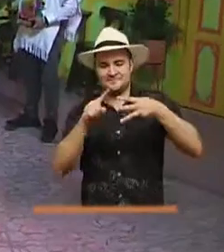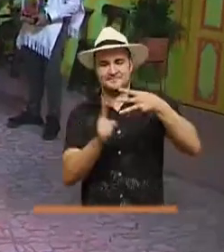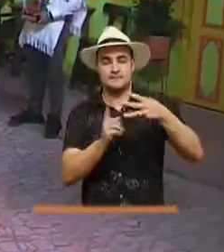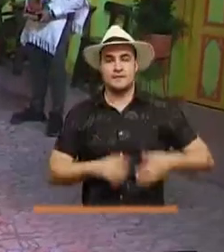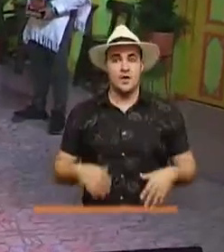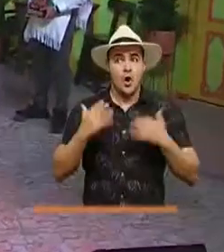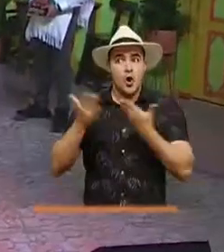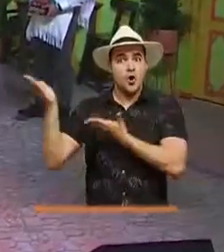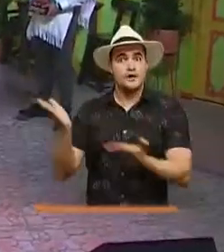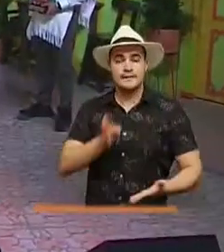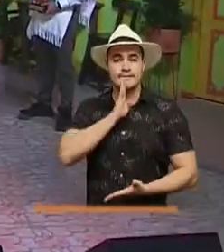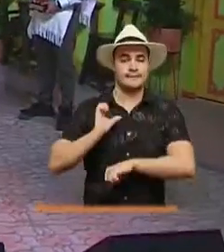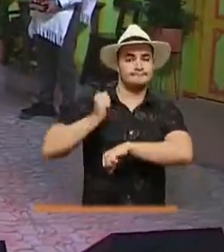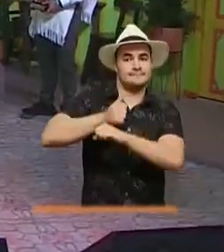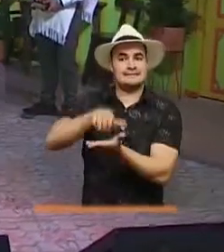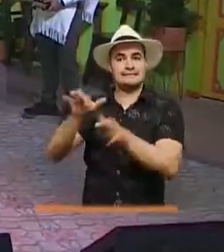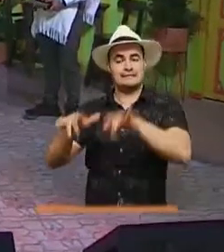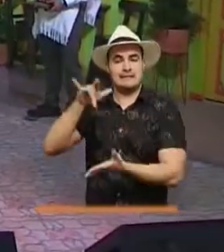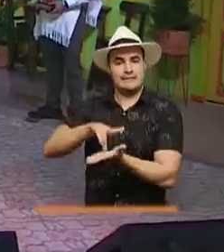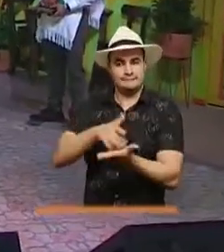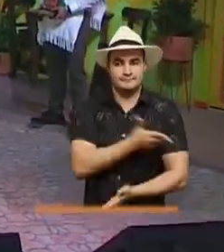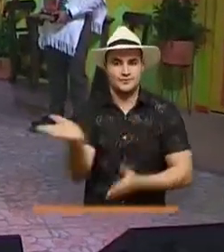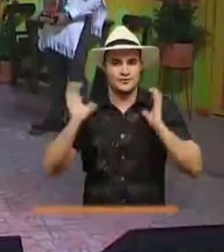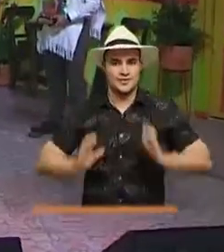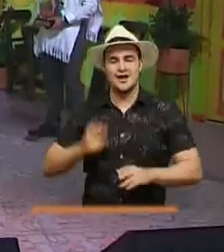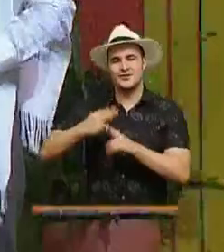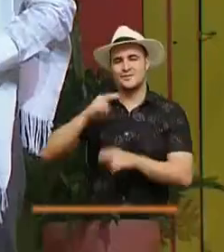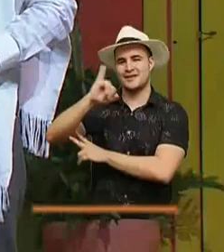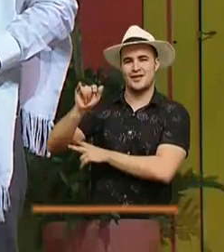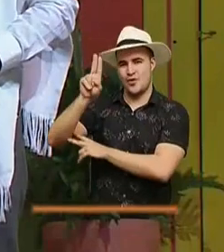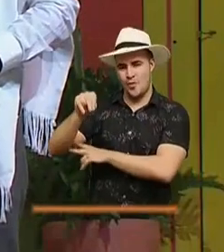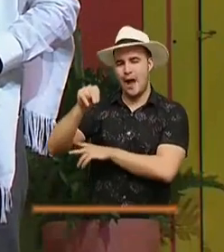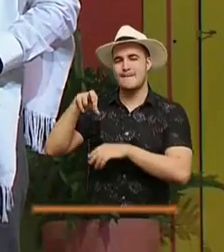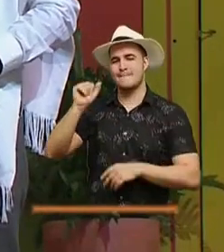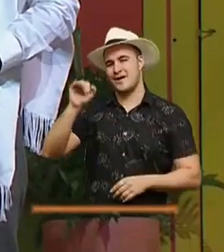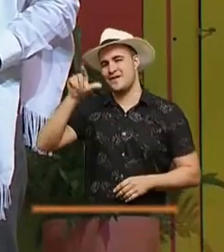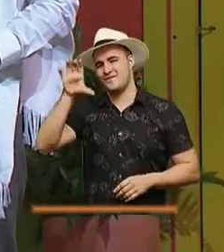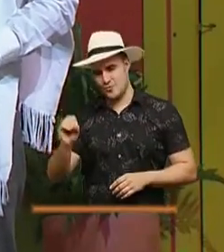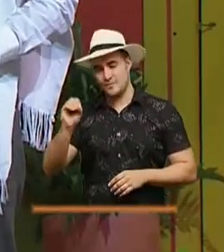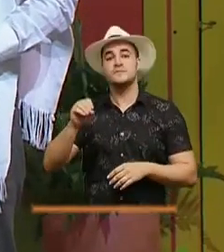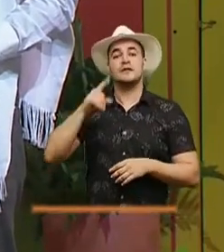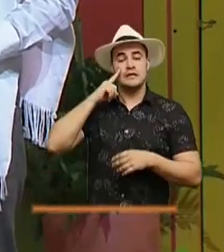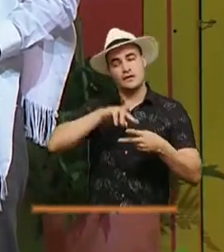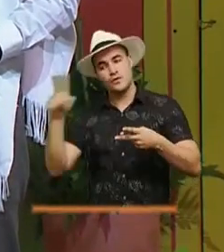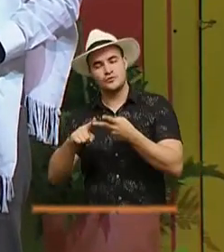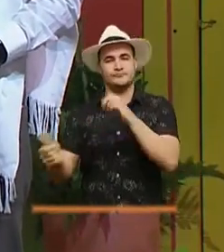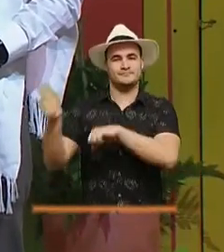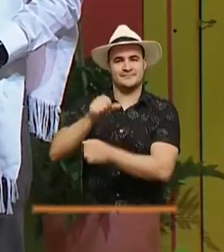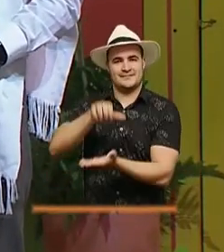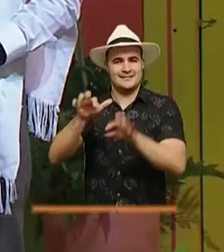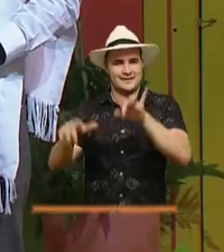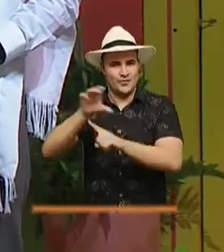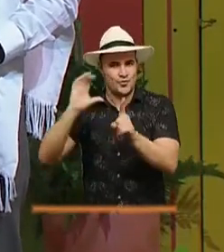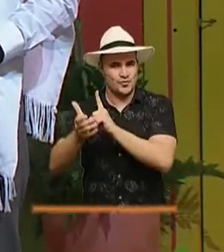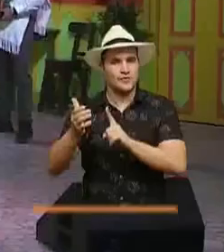Participación Ciudadana de Medellín, Juan Pablo Ramírez, y también nos acompaña el subsecretario de Cultura, Álvaro Narváez,